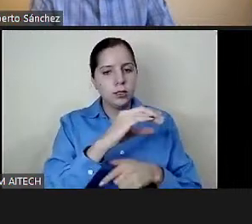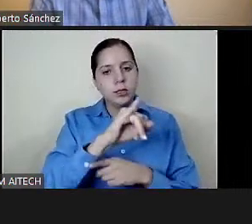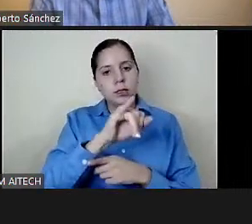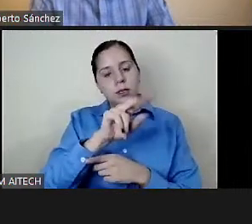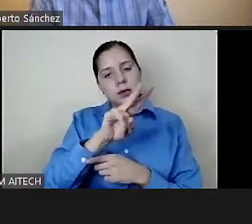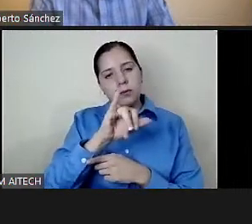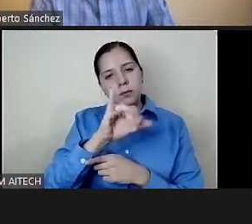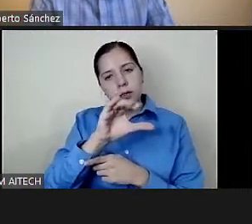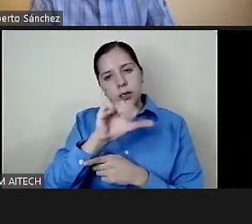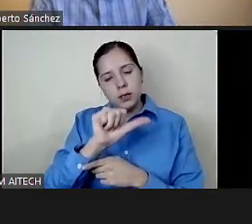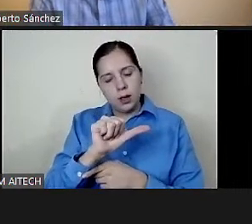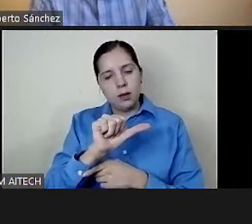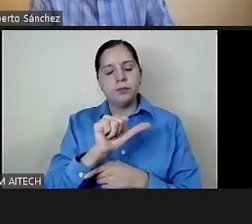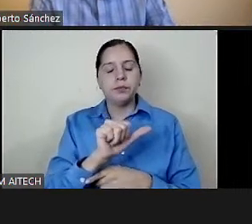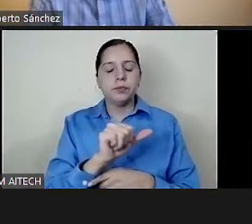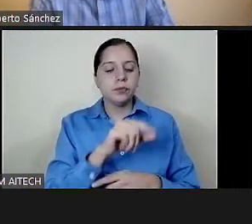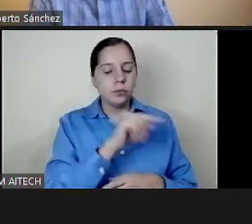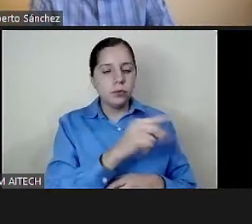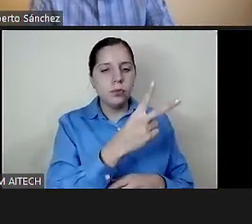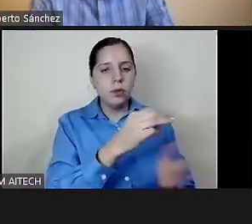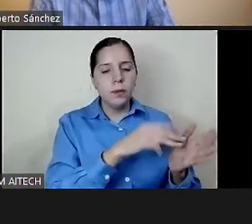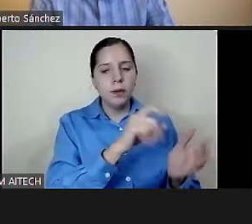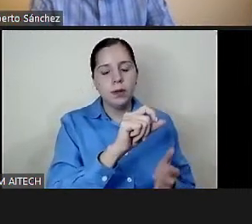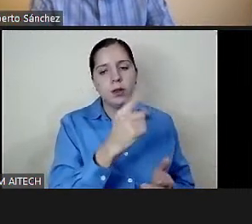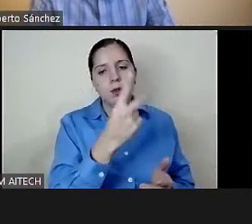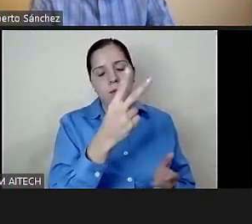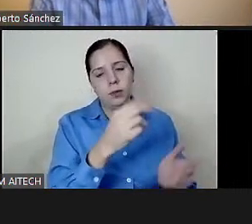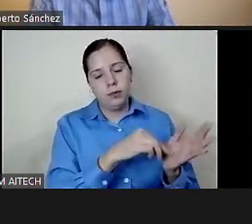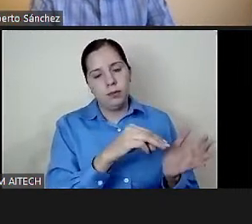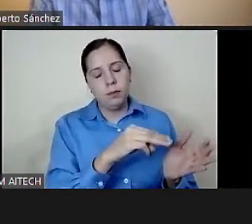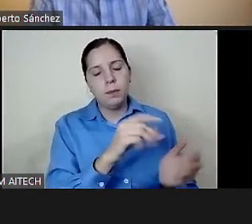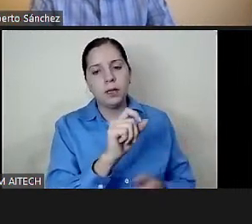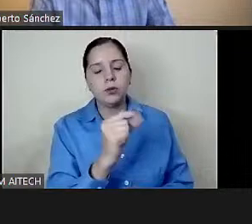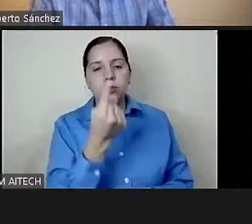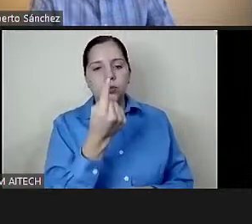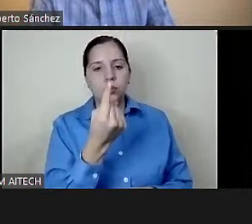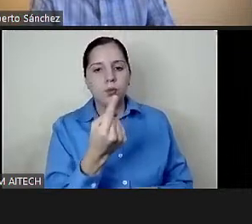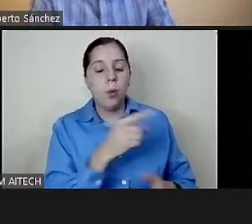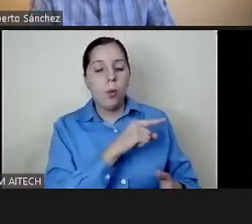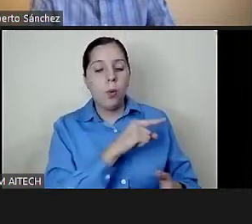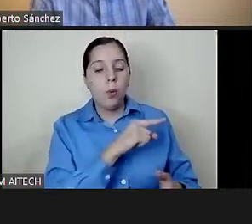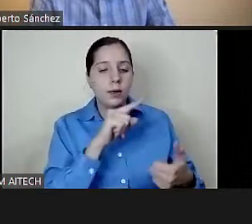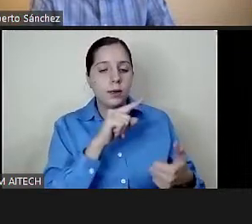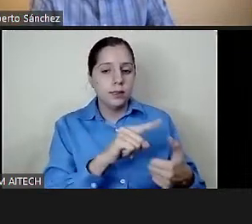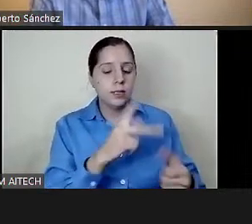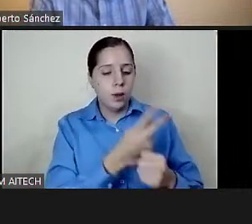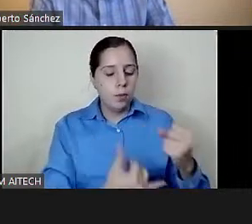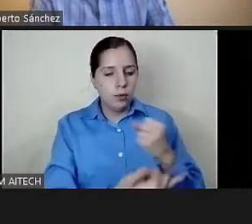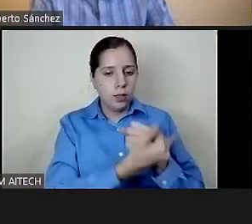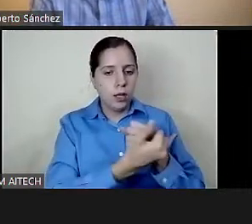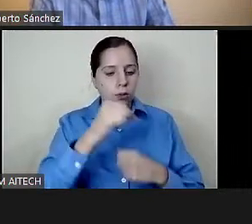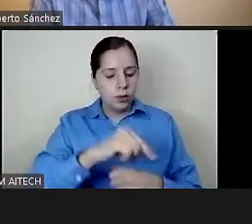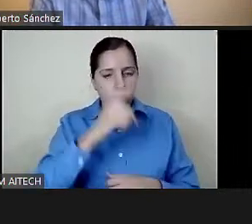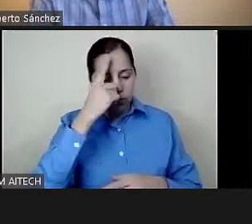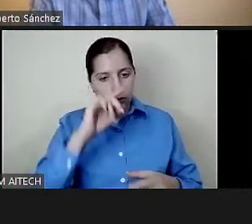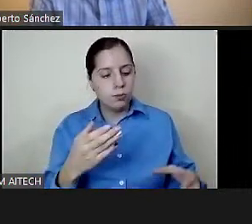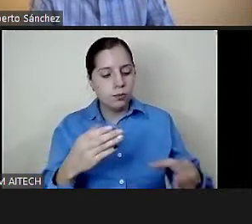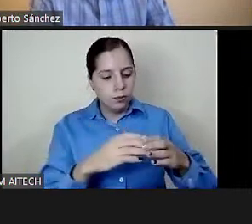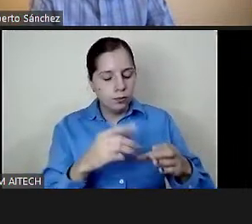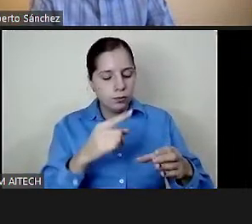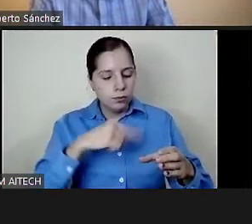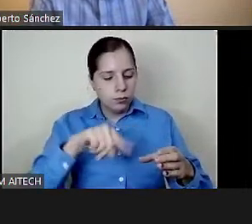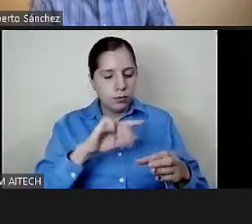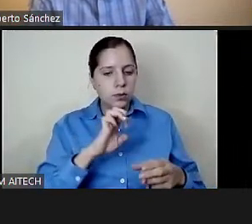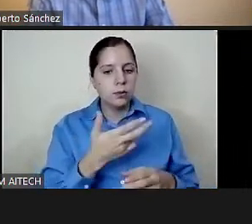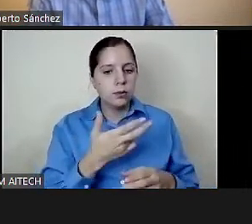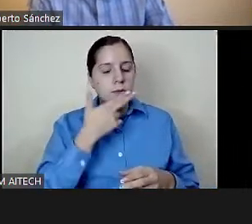2021. Y número 6, proyecto de resolución del Consejo Estatal del Instituto Estatal Electoral de Chihuahua, relativo al procedimiento sancionador ordinario